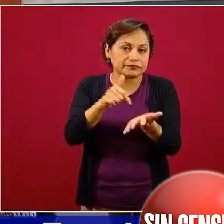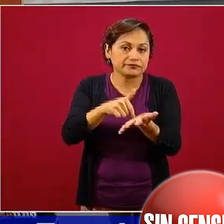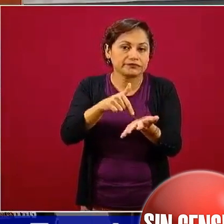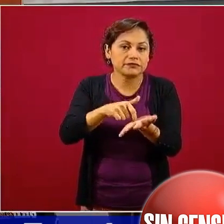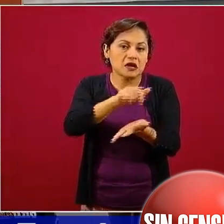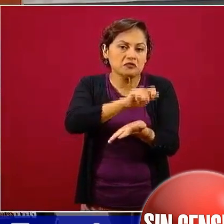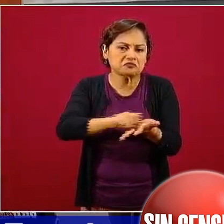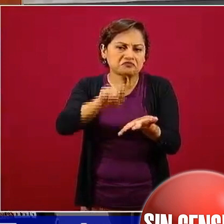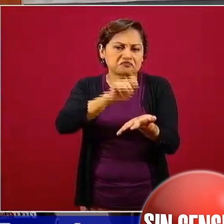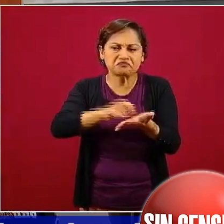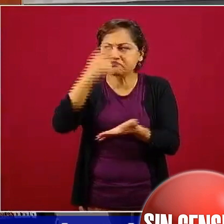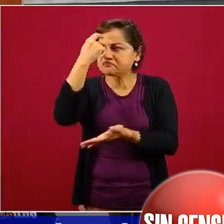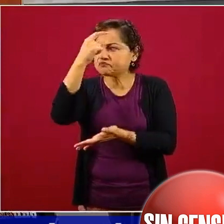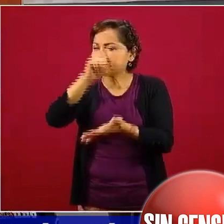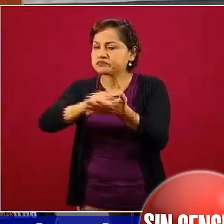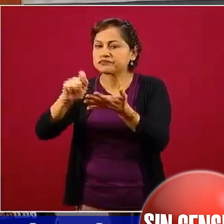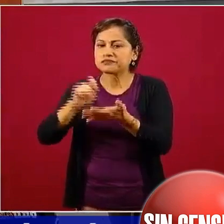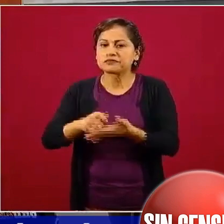la conveniencia